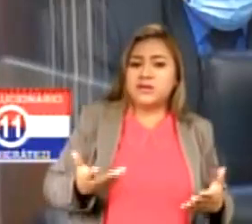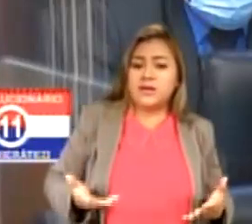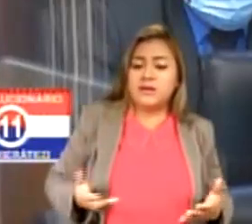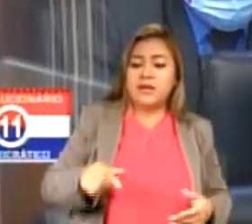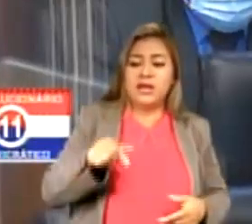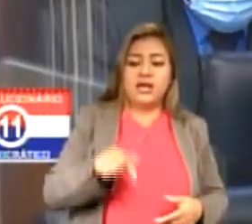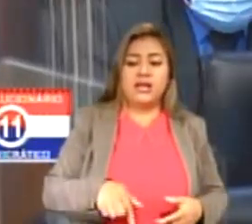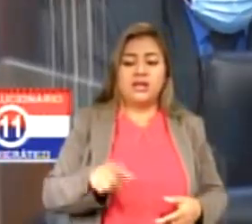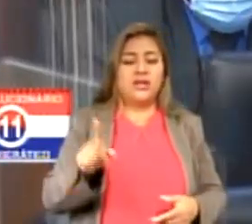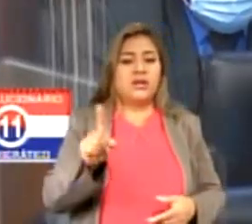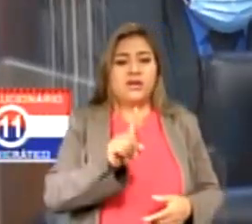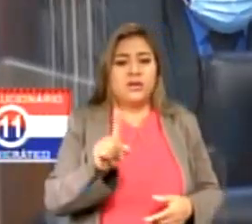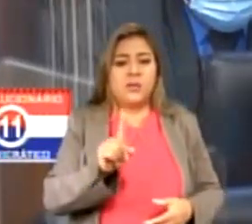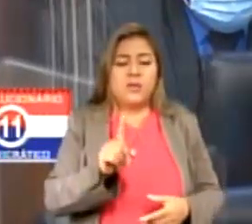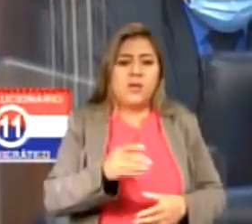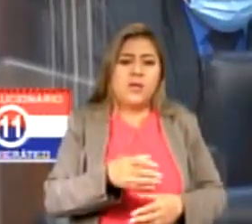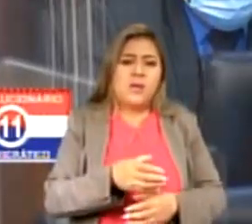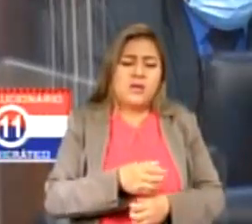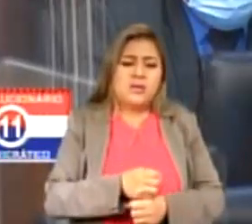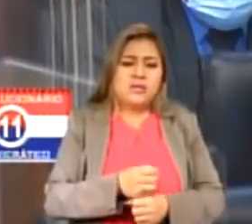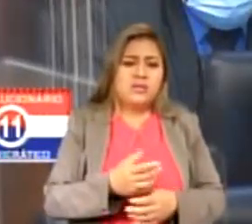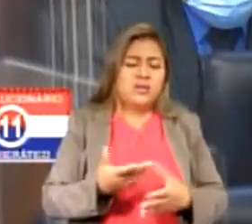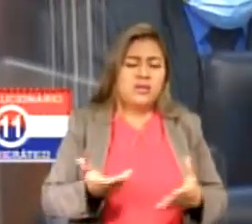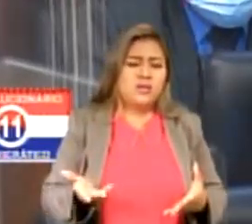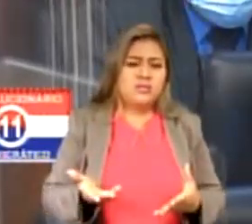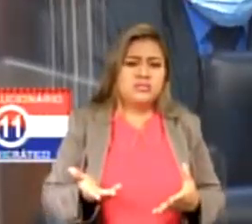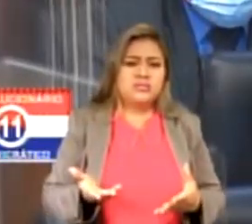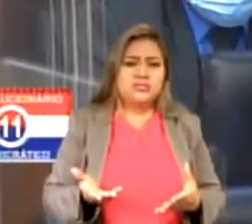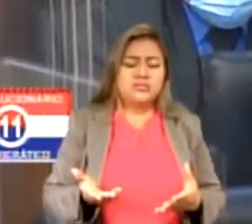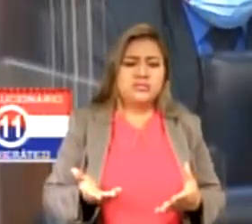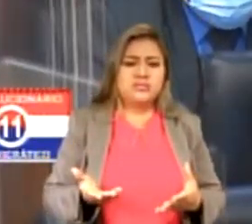no se utilice como